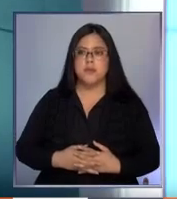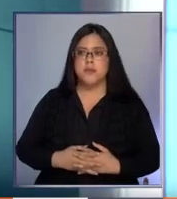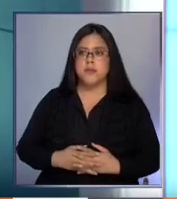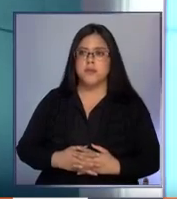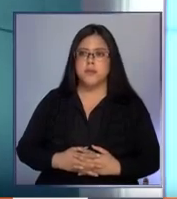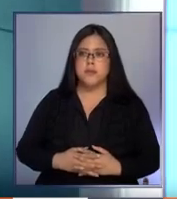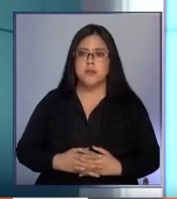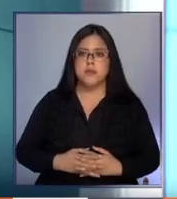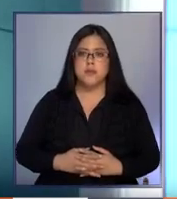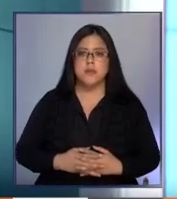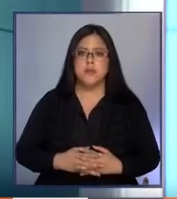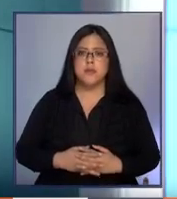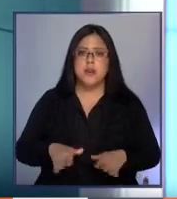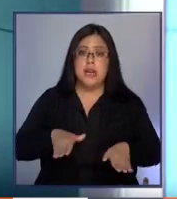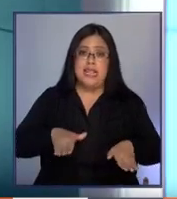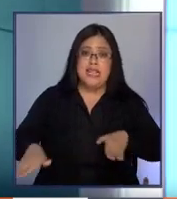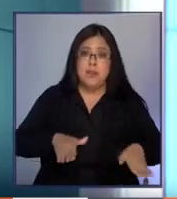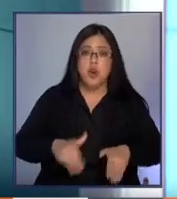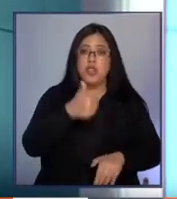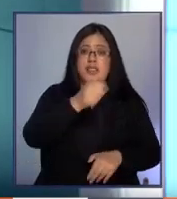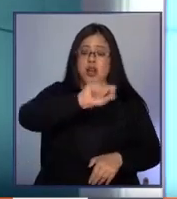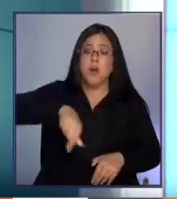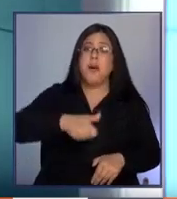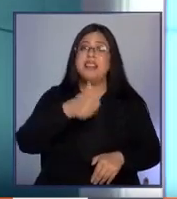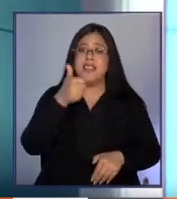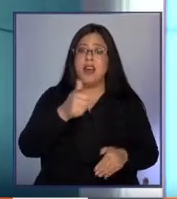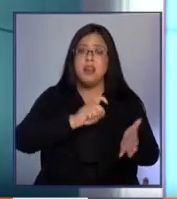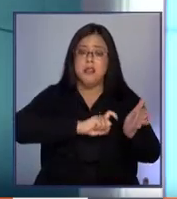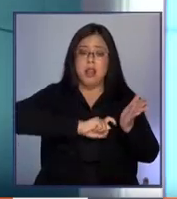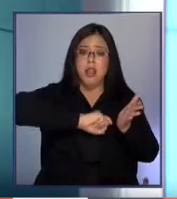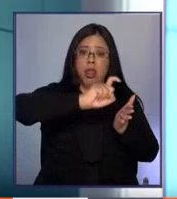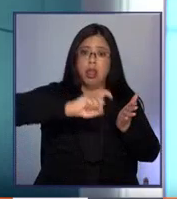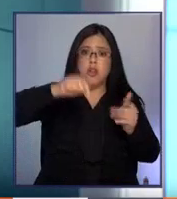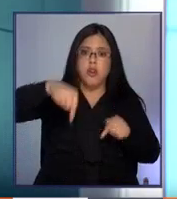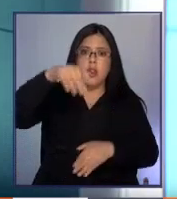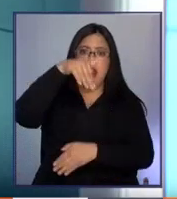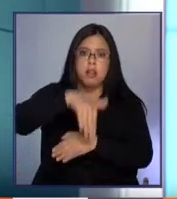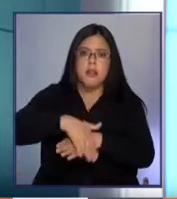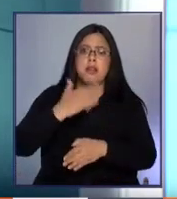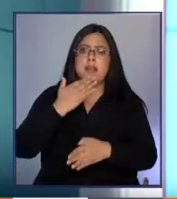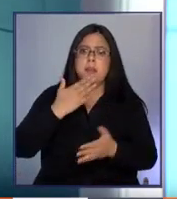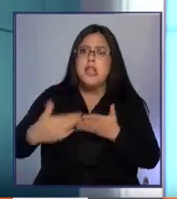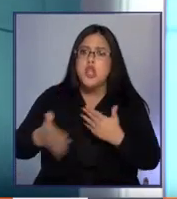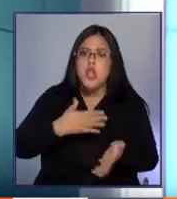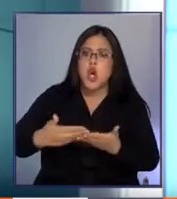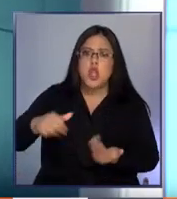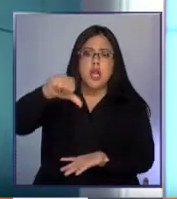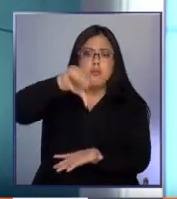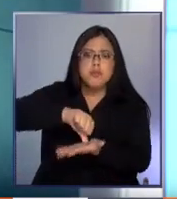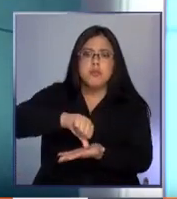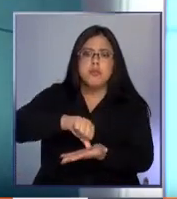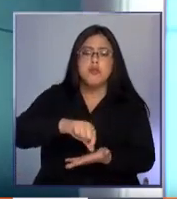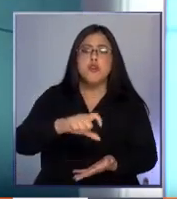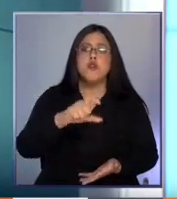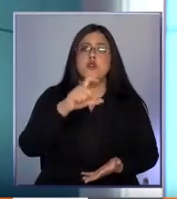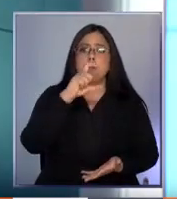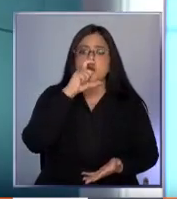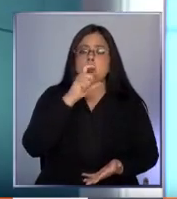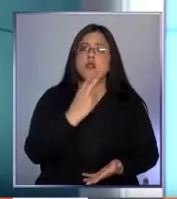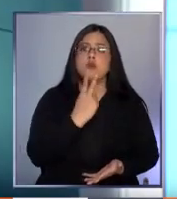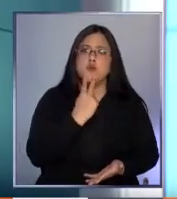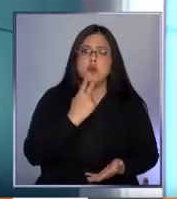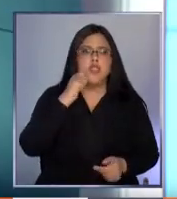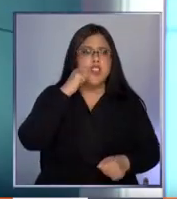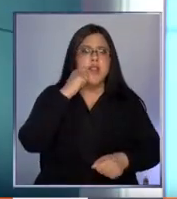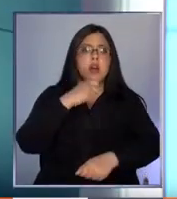El fuerte temblor 6,6 grados Richter que se registró esta tarde y que tuvo epicentro en Constitución fue percibido desde la región